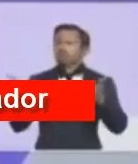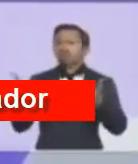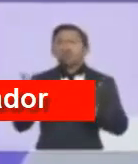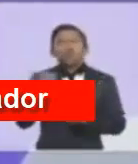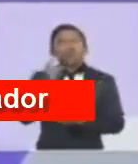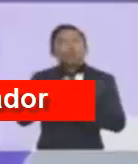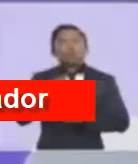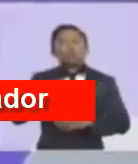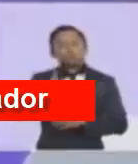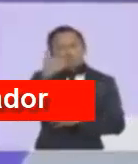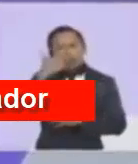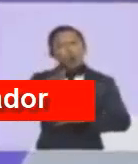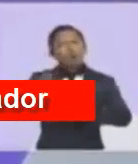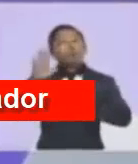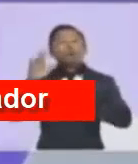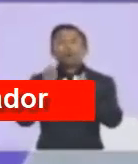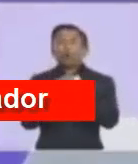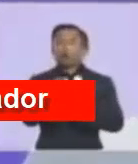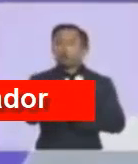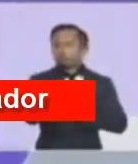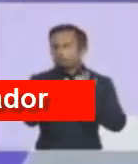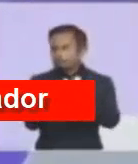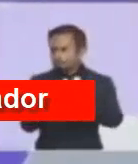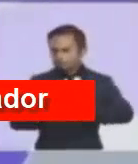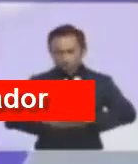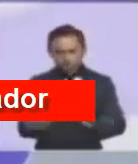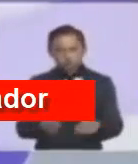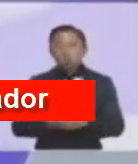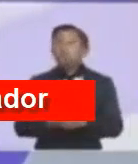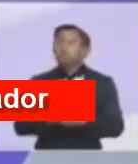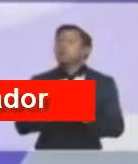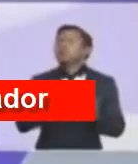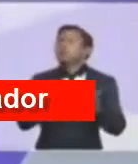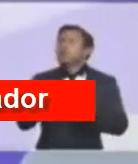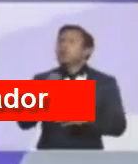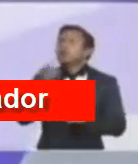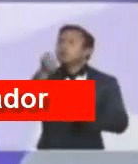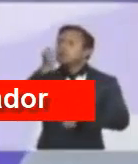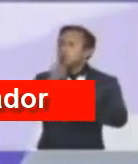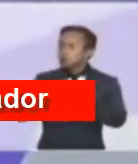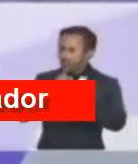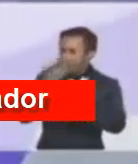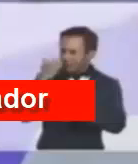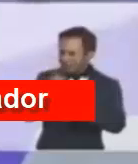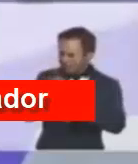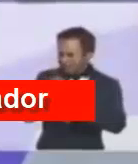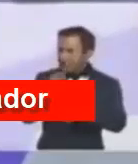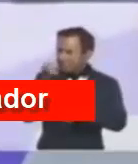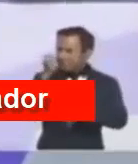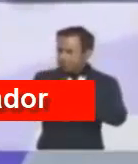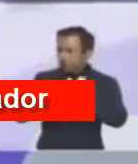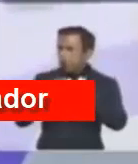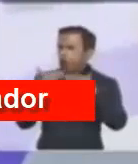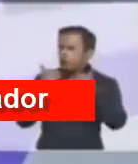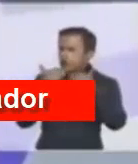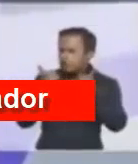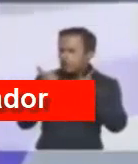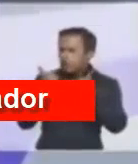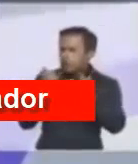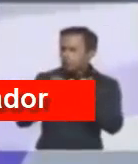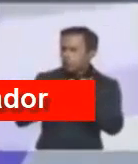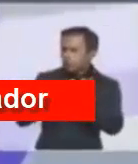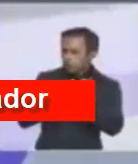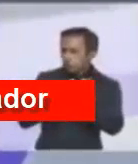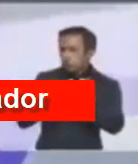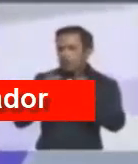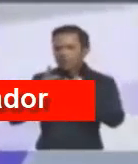Bronco atacó, etcétera. Creo que el Bronco venía muy bien puesto y que a lo mejor ese es el motivo por el cual el tribunal se aventó